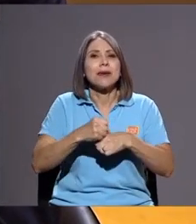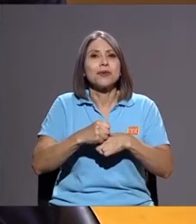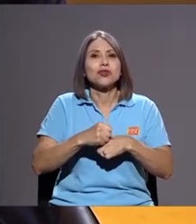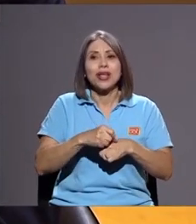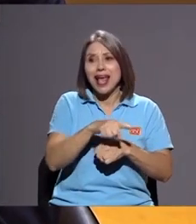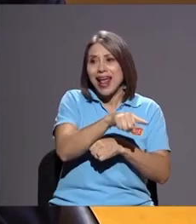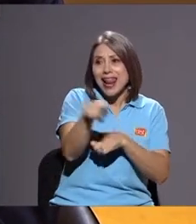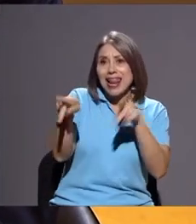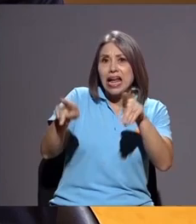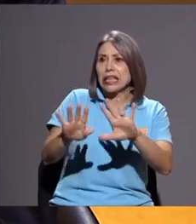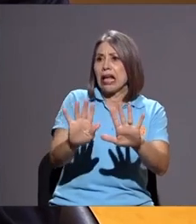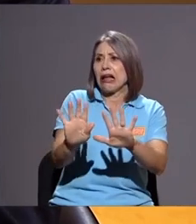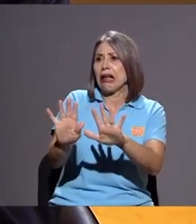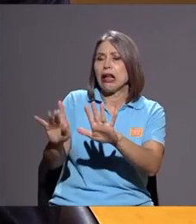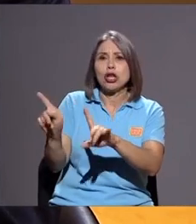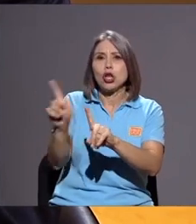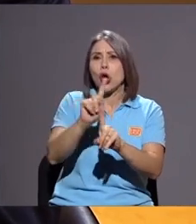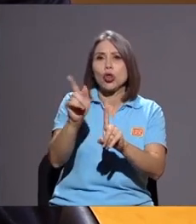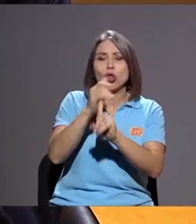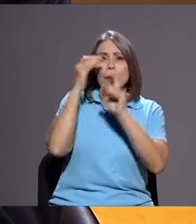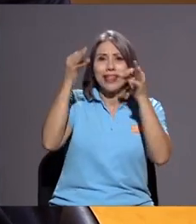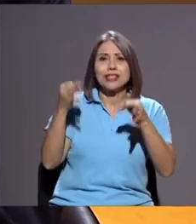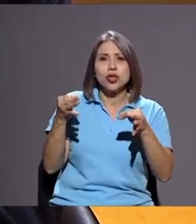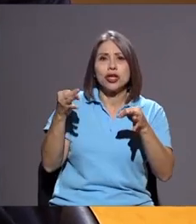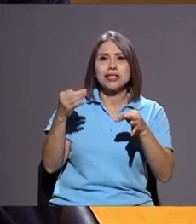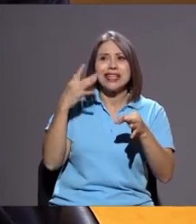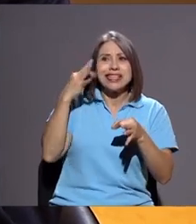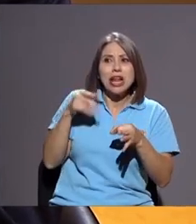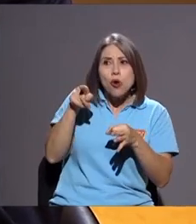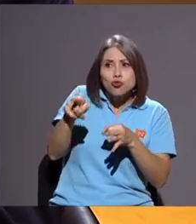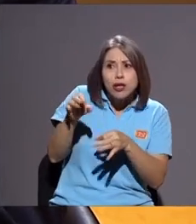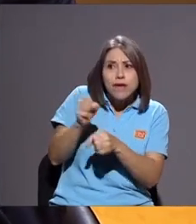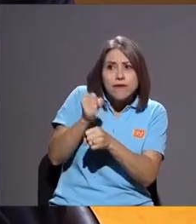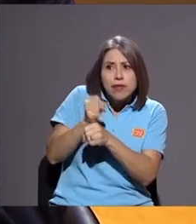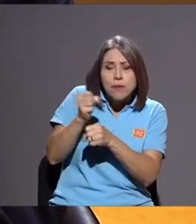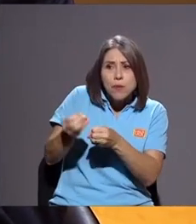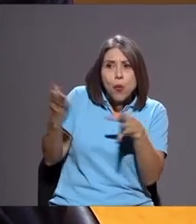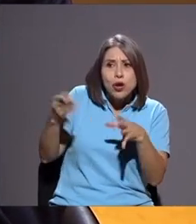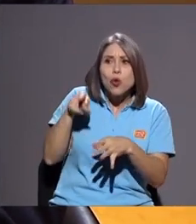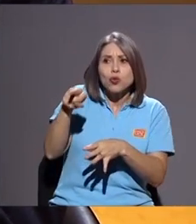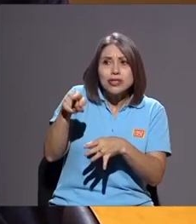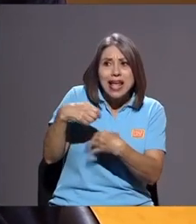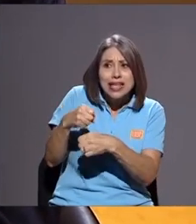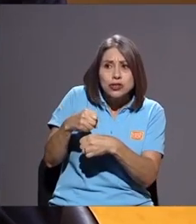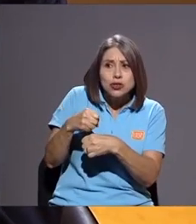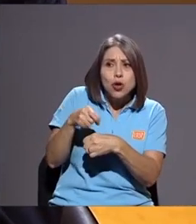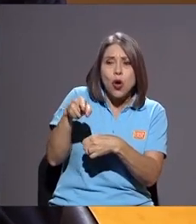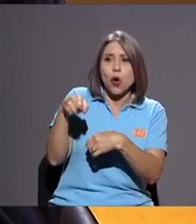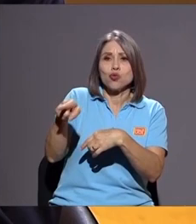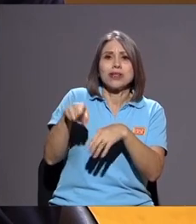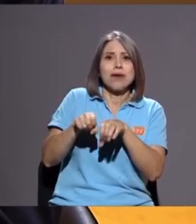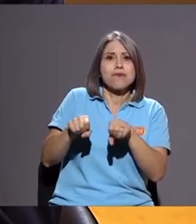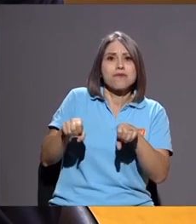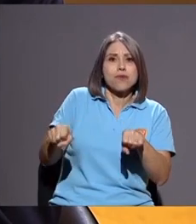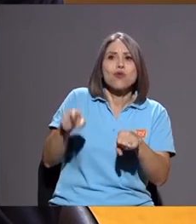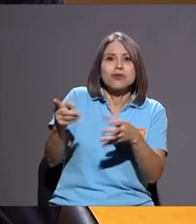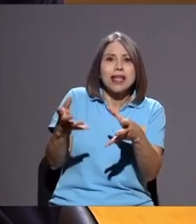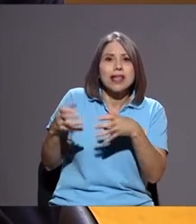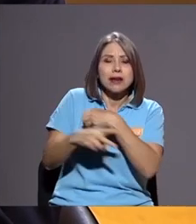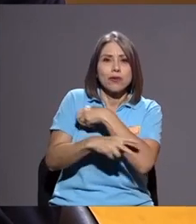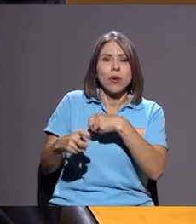decisiones simplemente por una presunción de que usted es funcionario público usted está en el instituto tiene algún algún interés en el